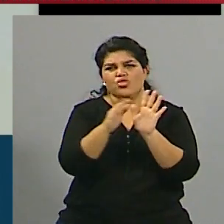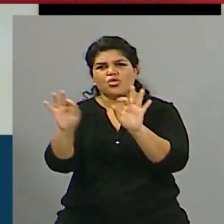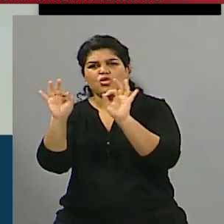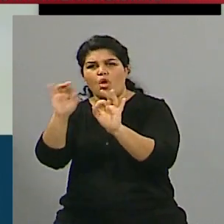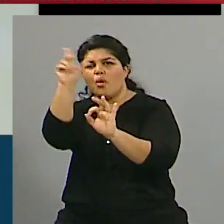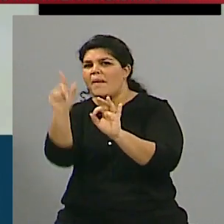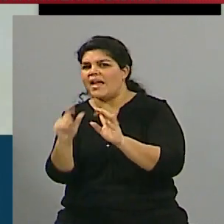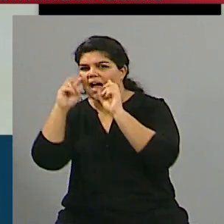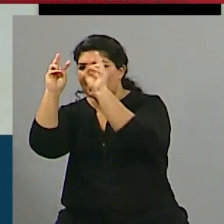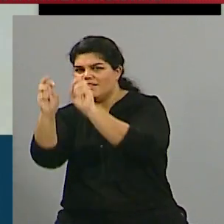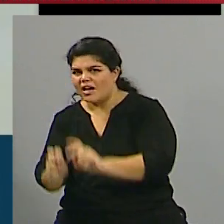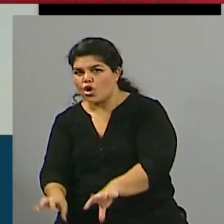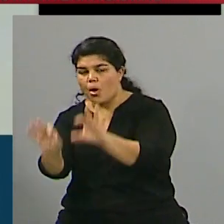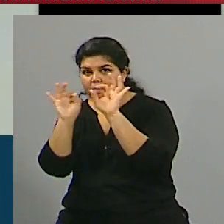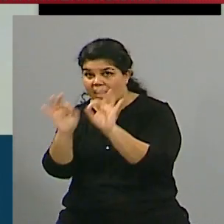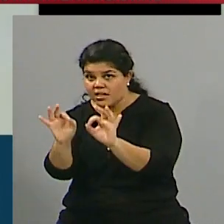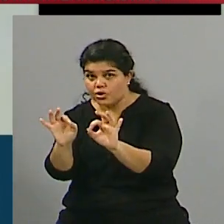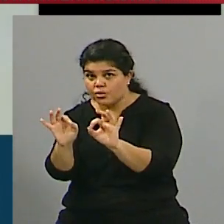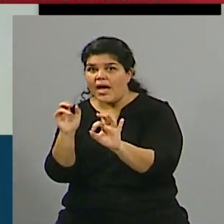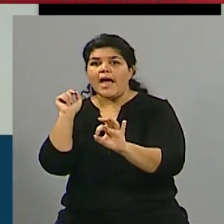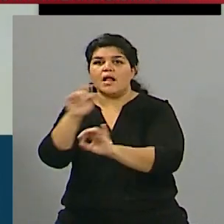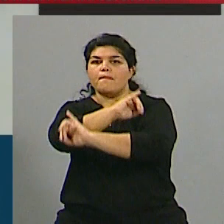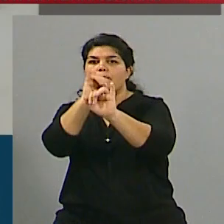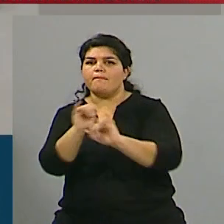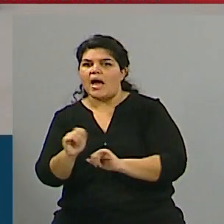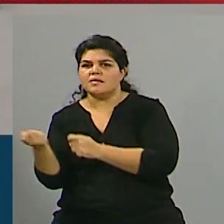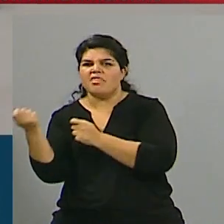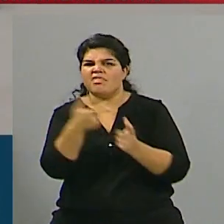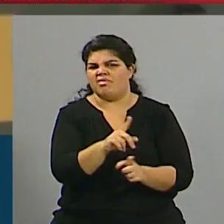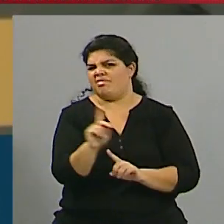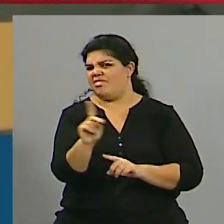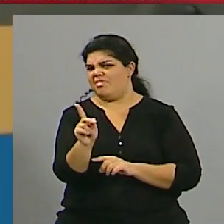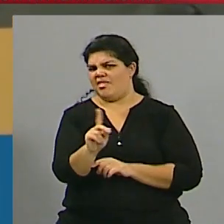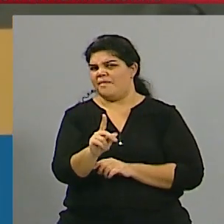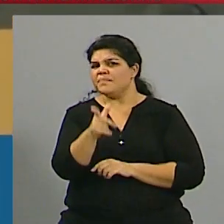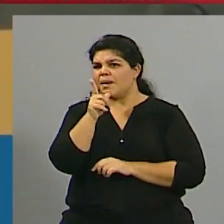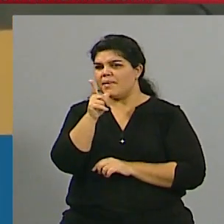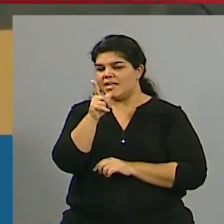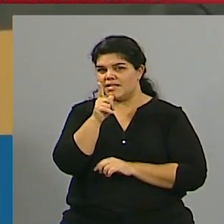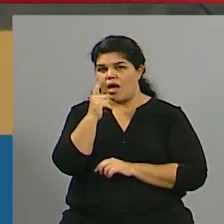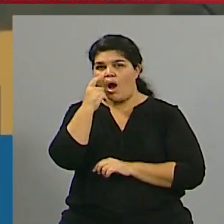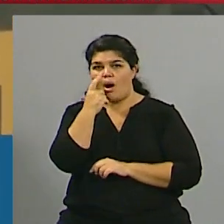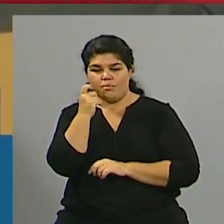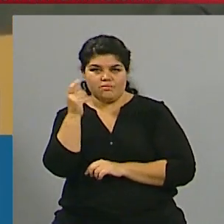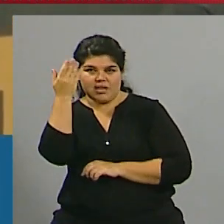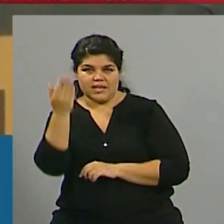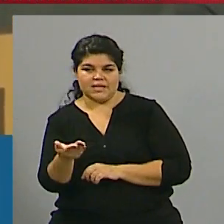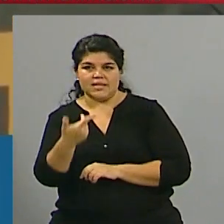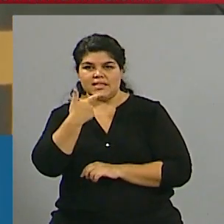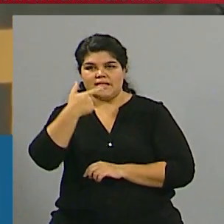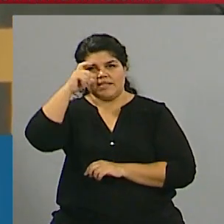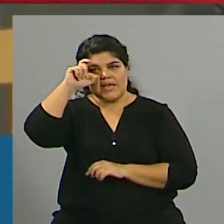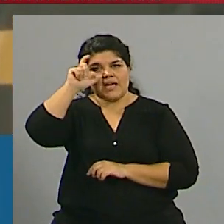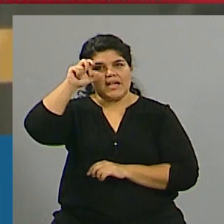propuestas reales hacia un acuerdo de paz. Creo yo que Zelensky va a tener que relegar de varios de los objetivos que